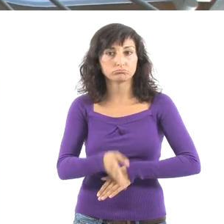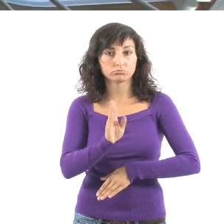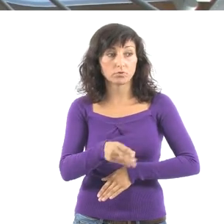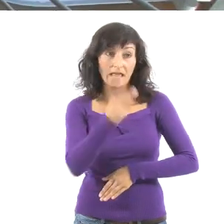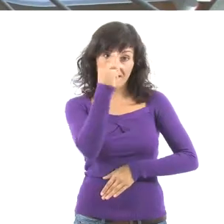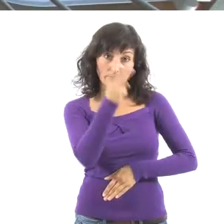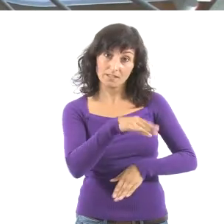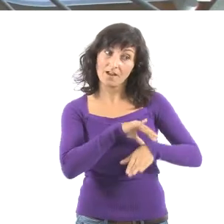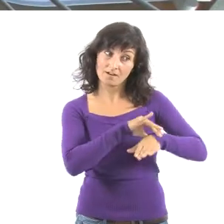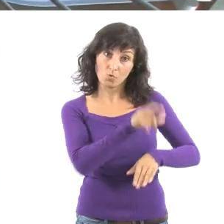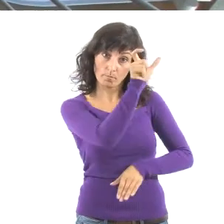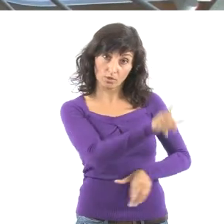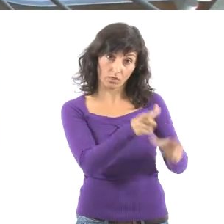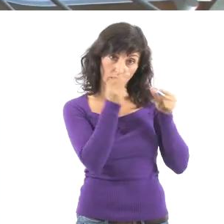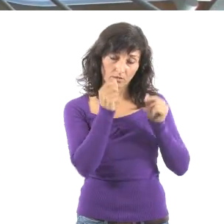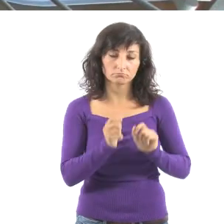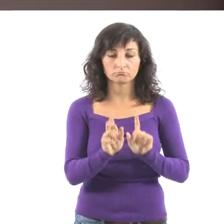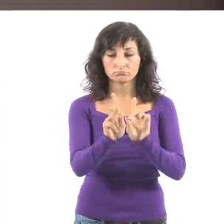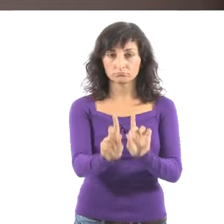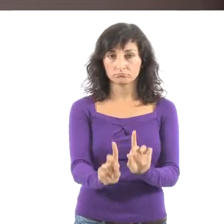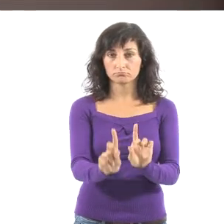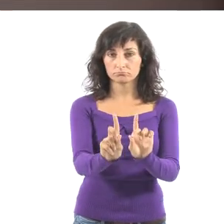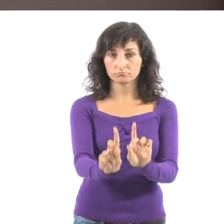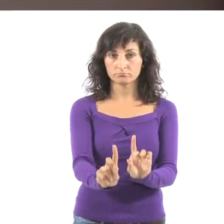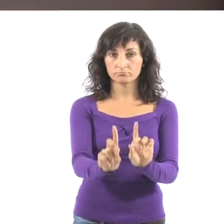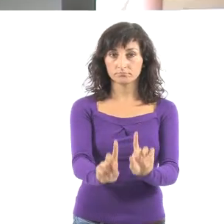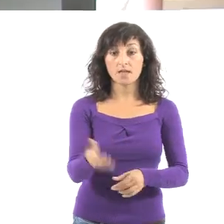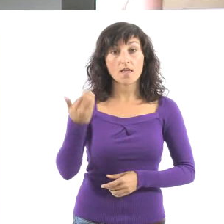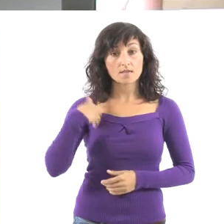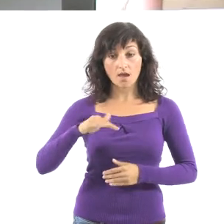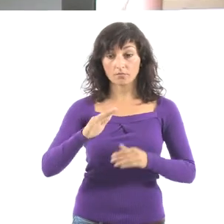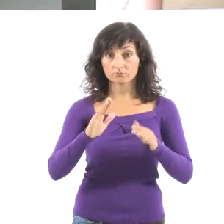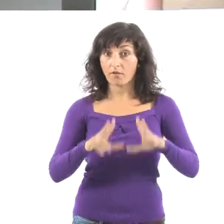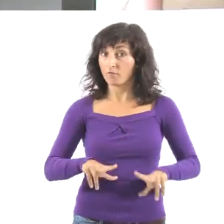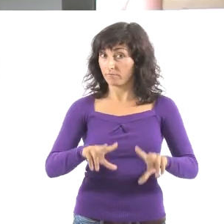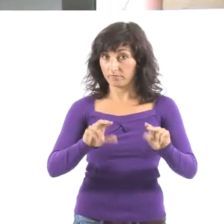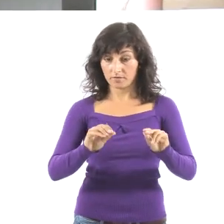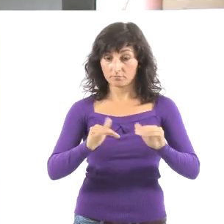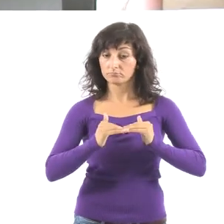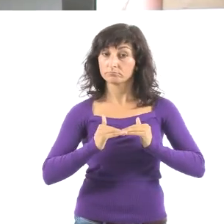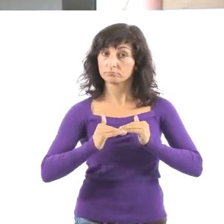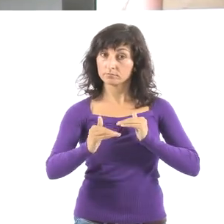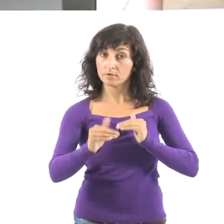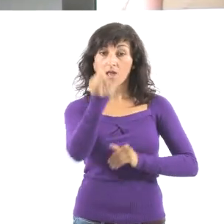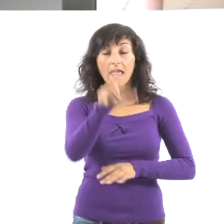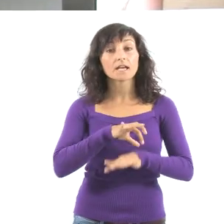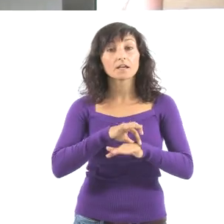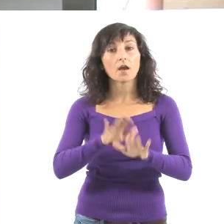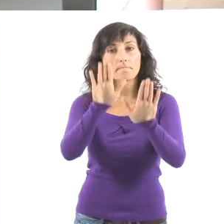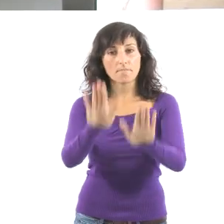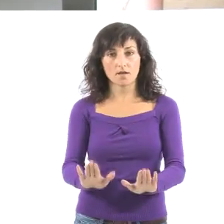el guiado, o sea, la persona deficiente visual. Al llegar al rellano de la escalera, el guía detiene su